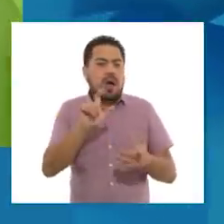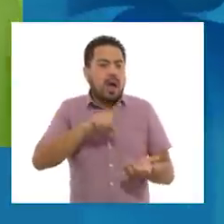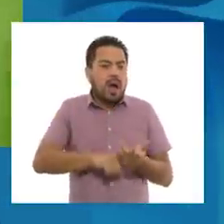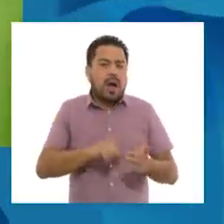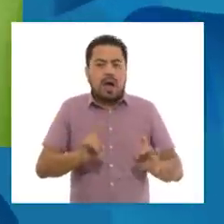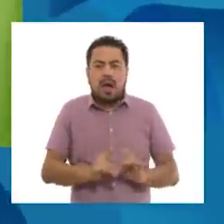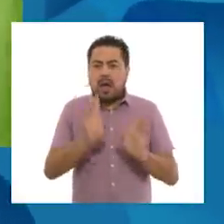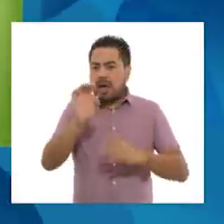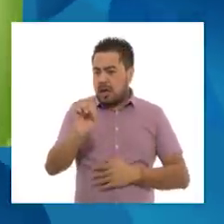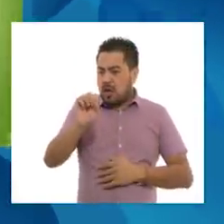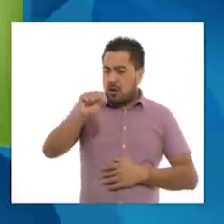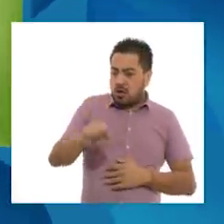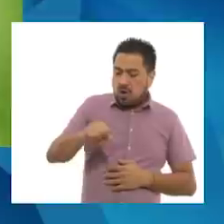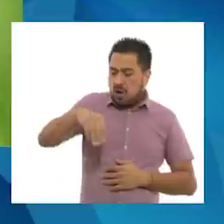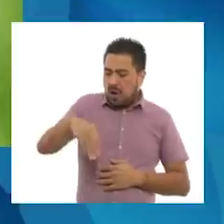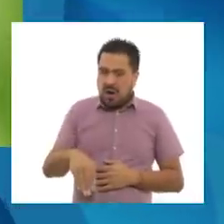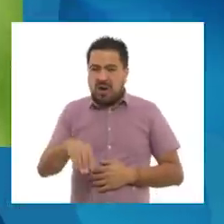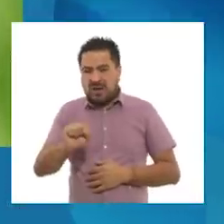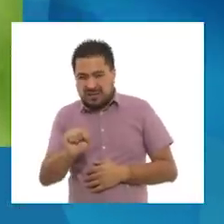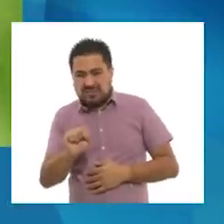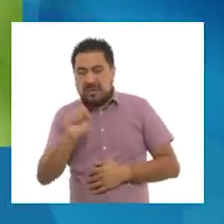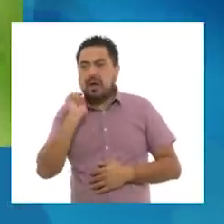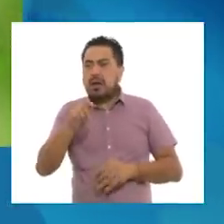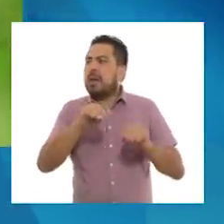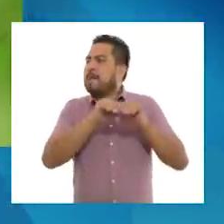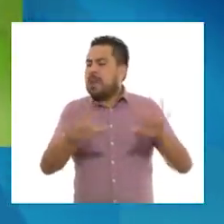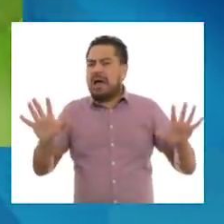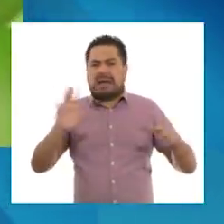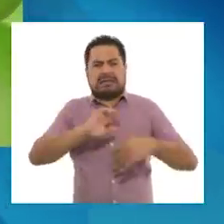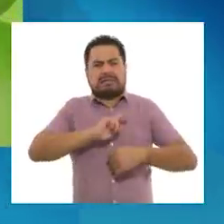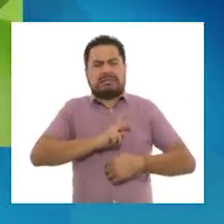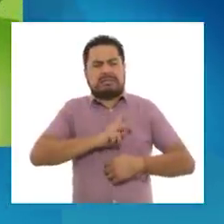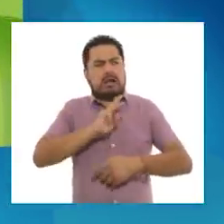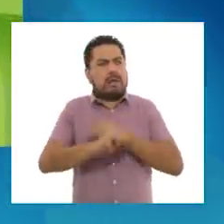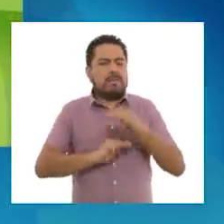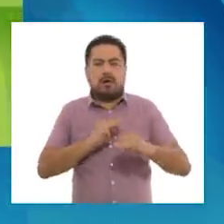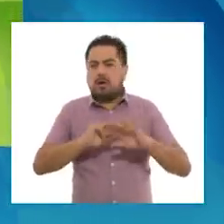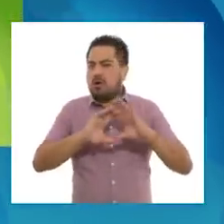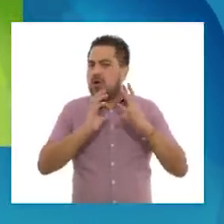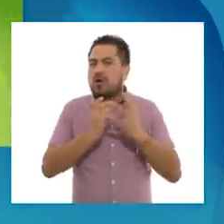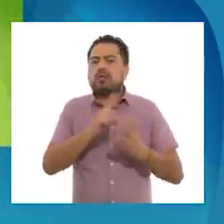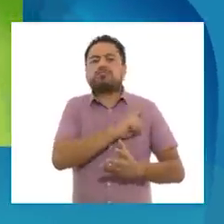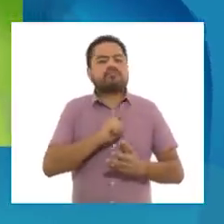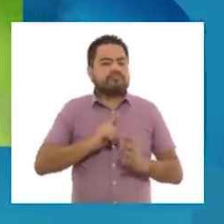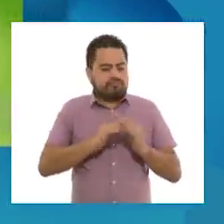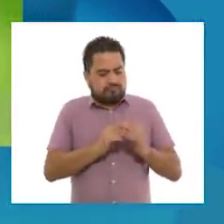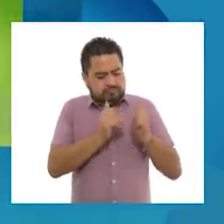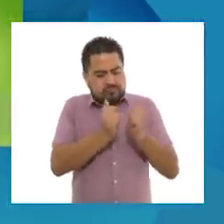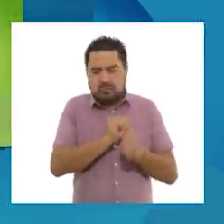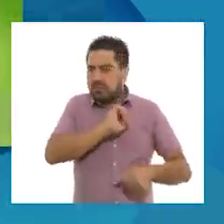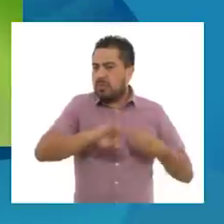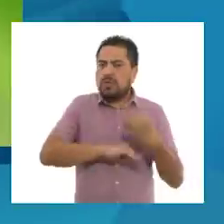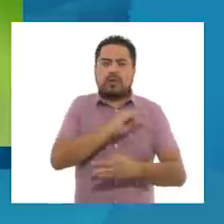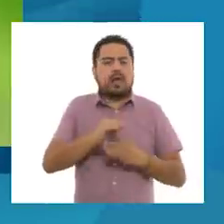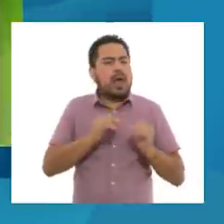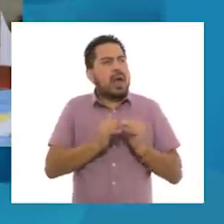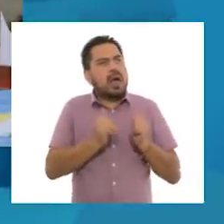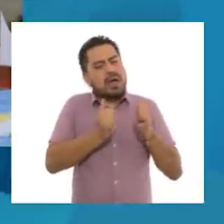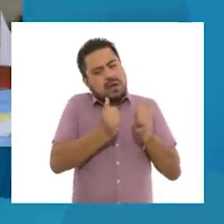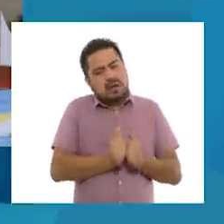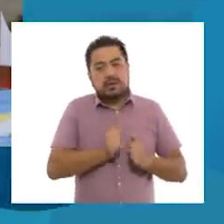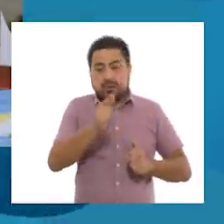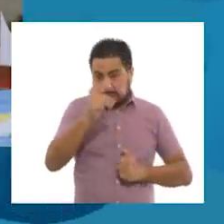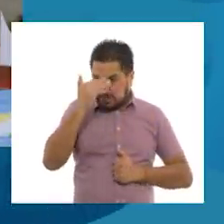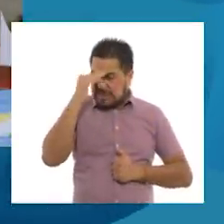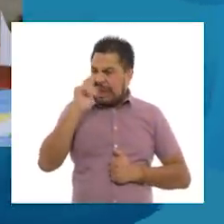la Organización Mundial de la Salud declara una pandemia y se deben tomar medidas de confinamiento, es decir, quedarnos en casa.